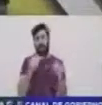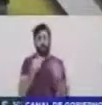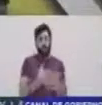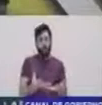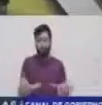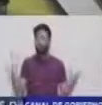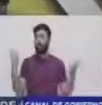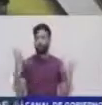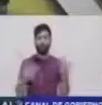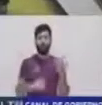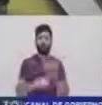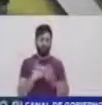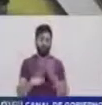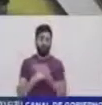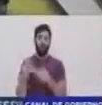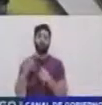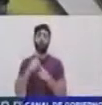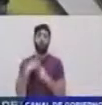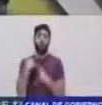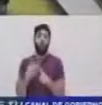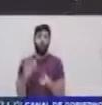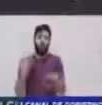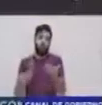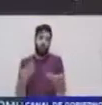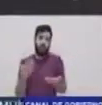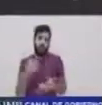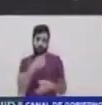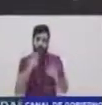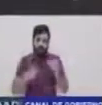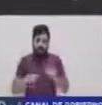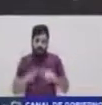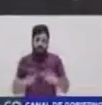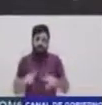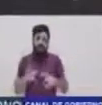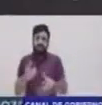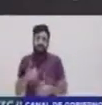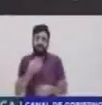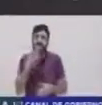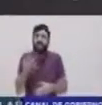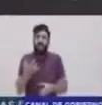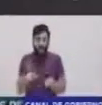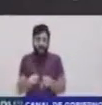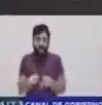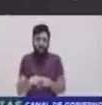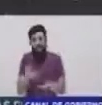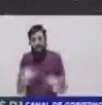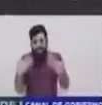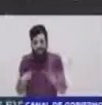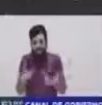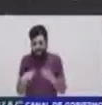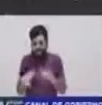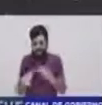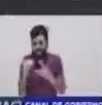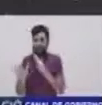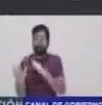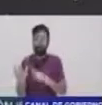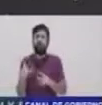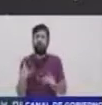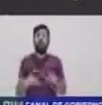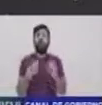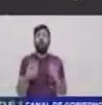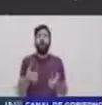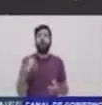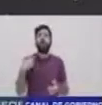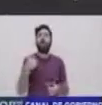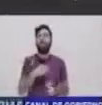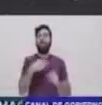Y tantos problemas que pueden existir al momento de difundir cosas que no debemos de hacerlo, ¿verdad? ¿Cómo podemos trabajar eso día